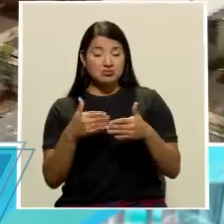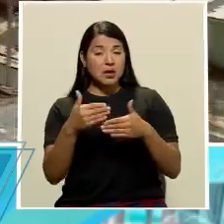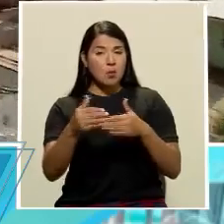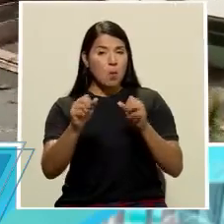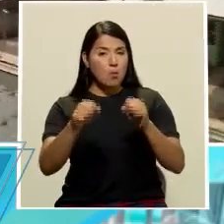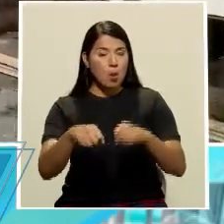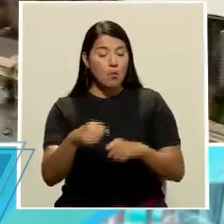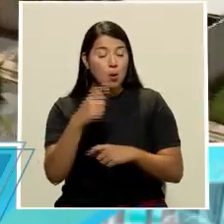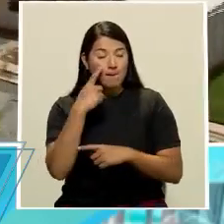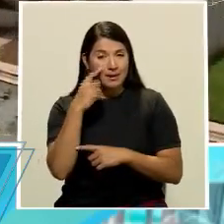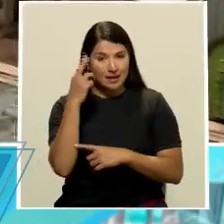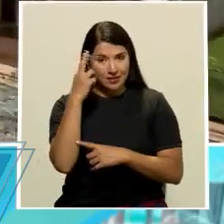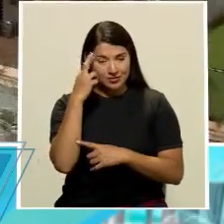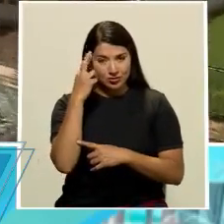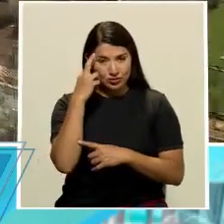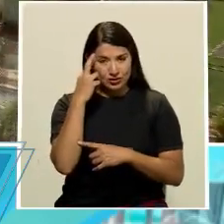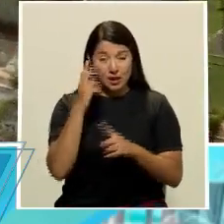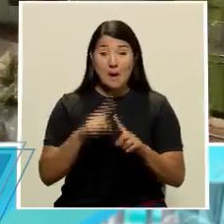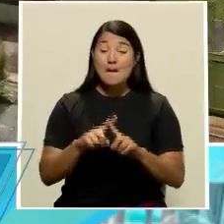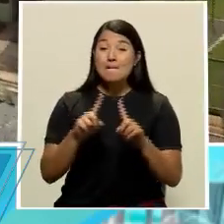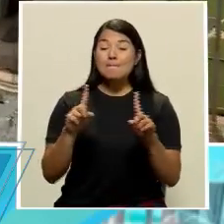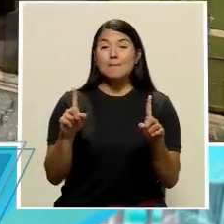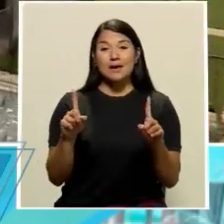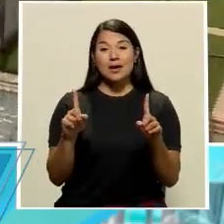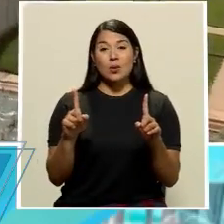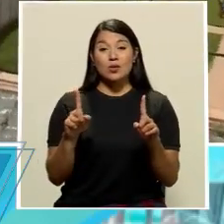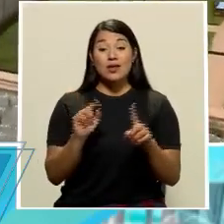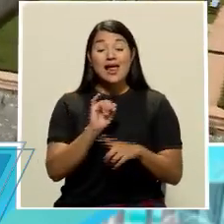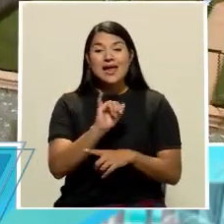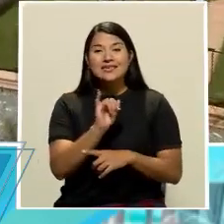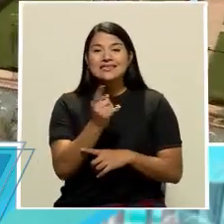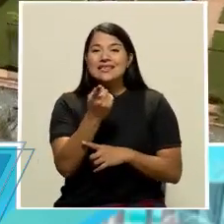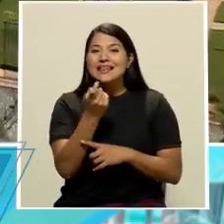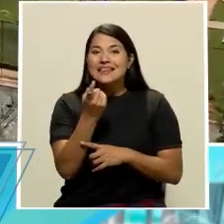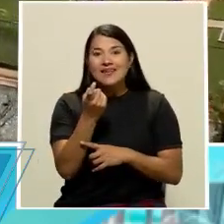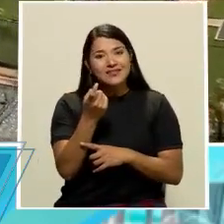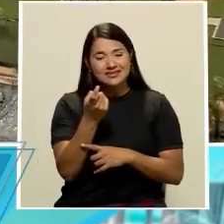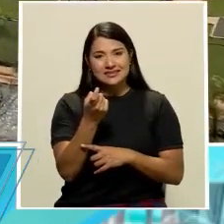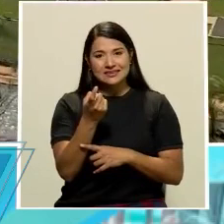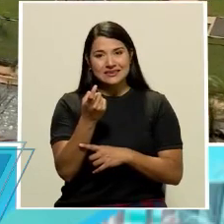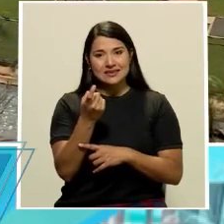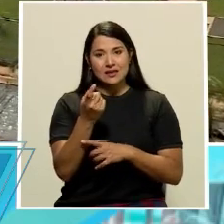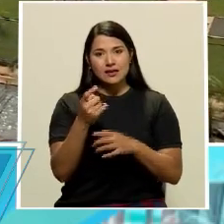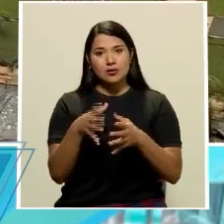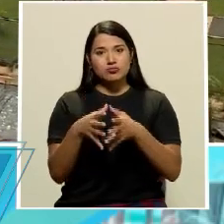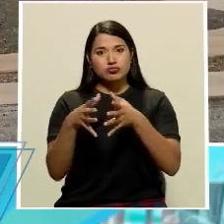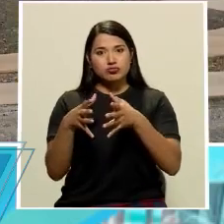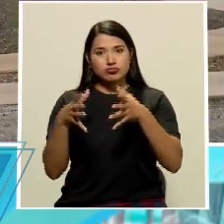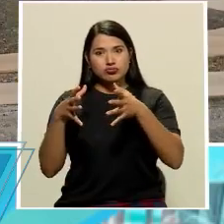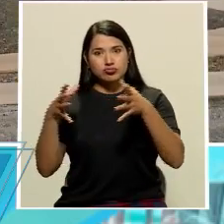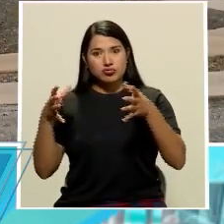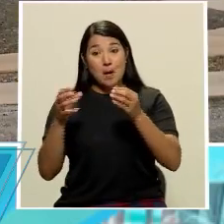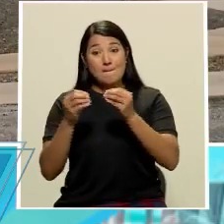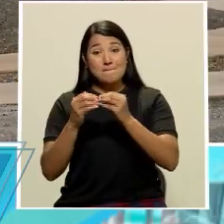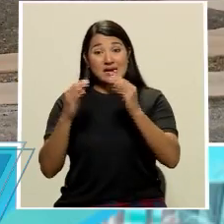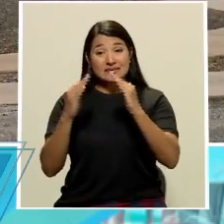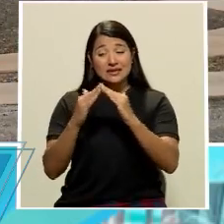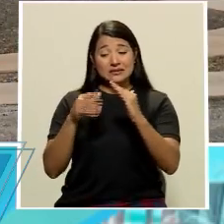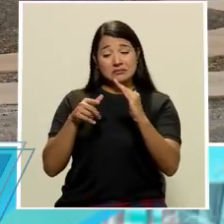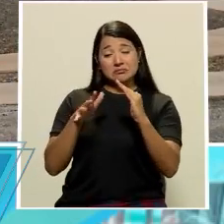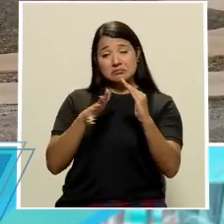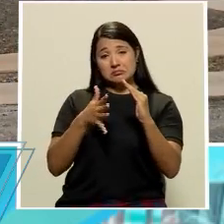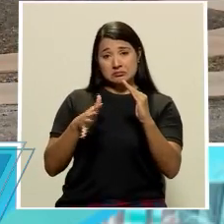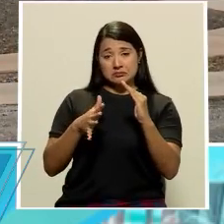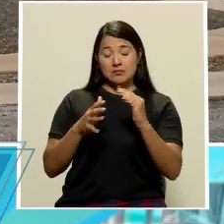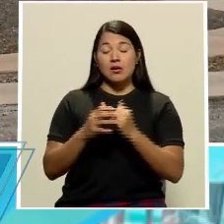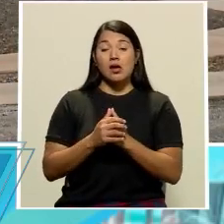de esto, podríamos hablar un poco sobre eso, pero el asunto es que ese déficit va creciendo. Por otro lado, tenemos el problema